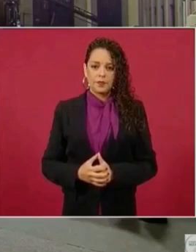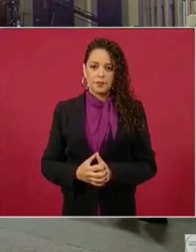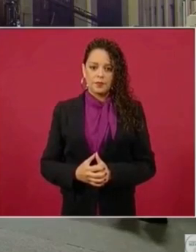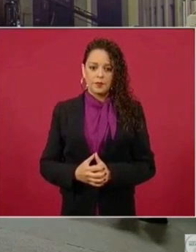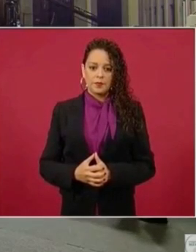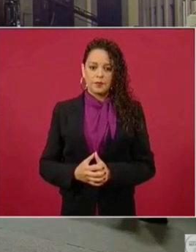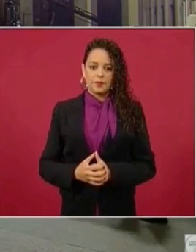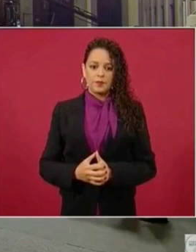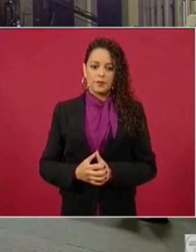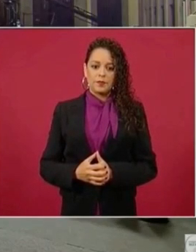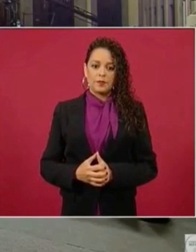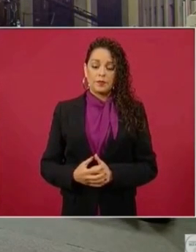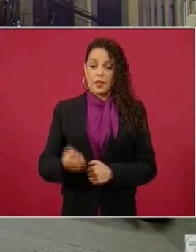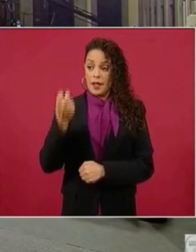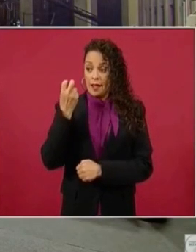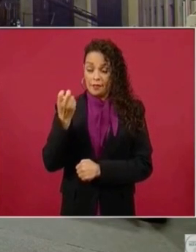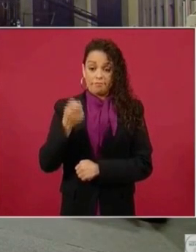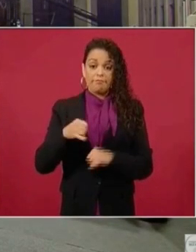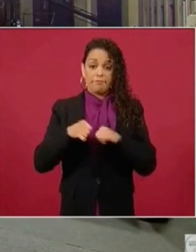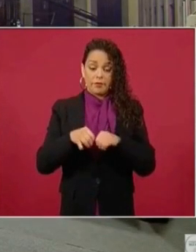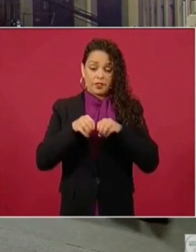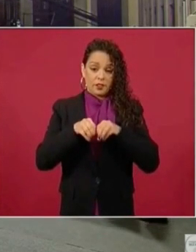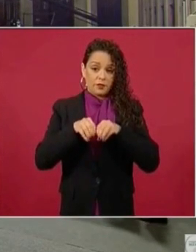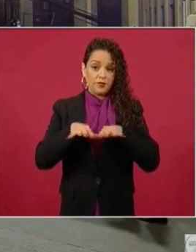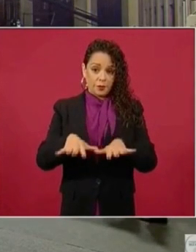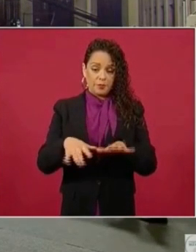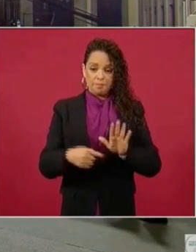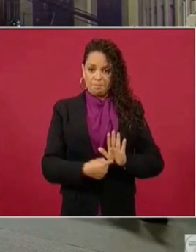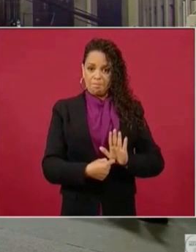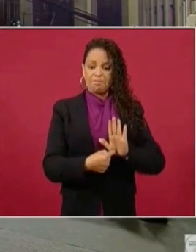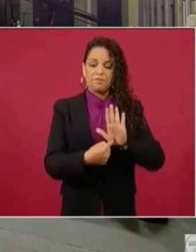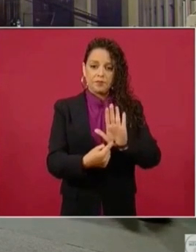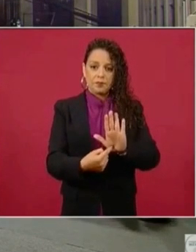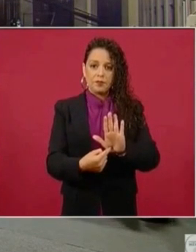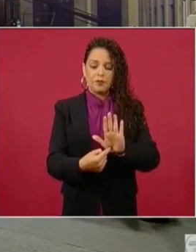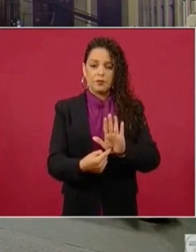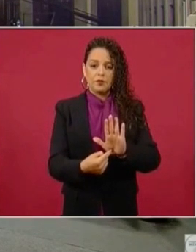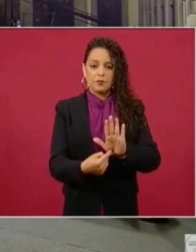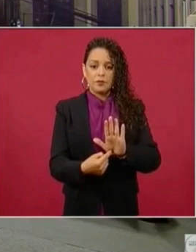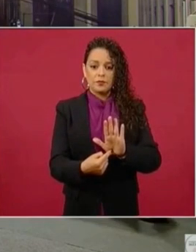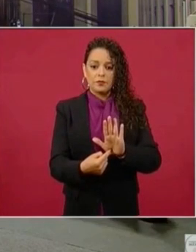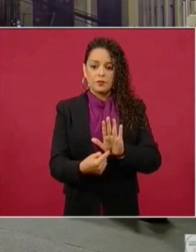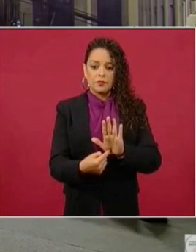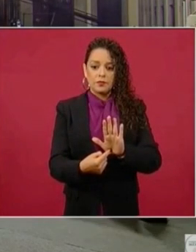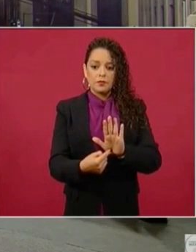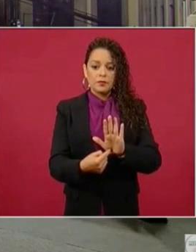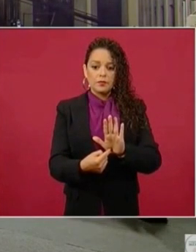Bueno, pues eso es la información. También de